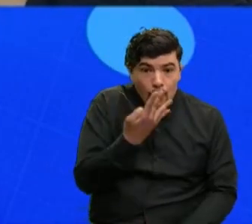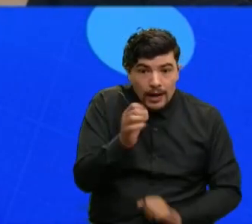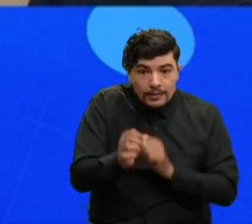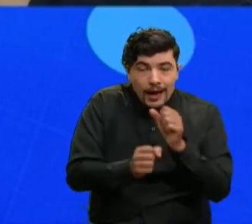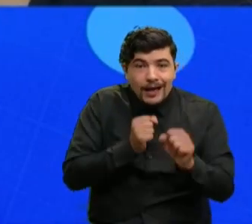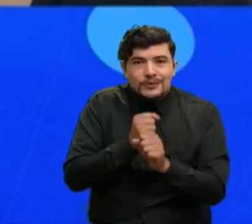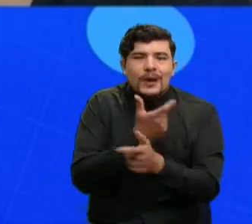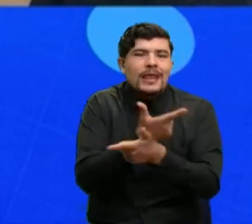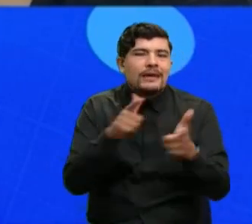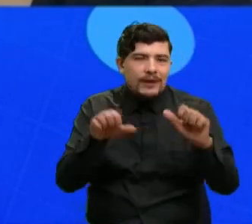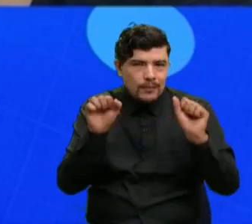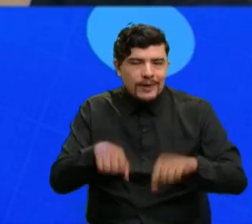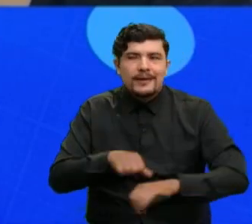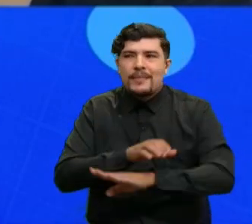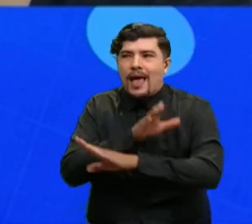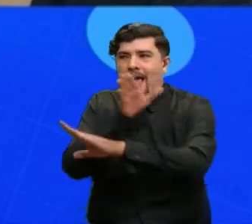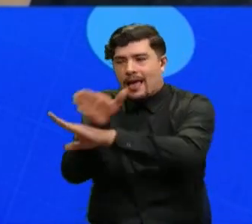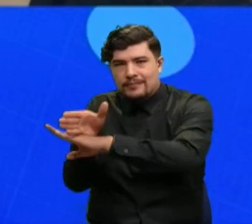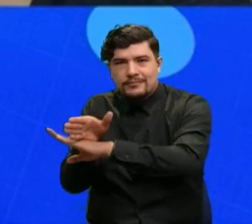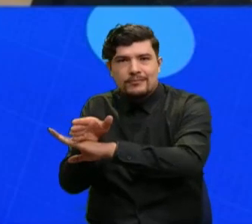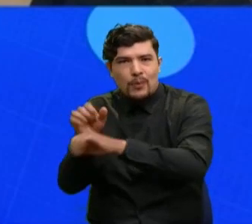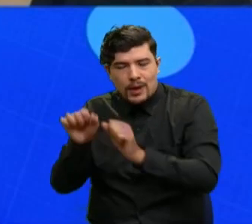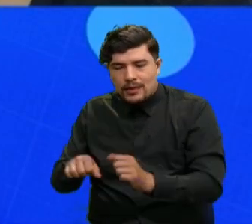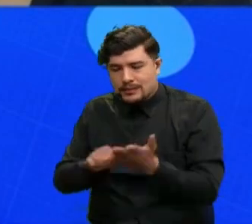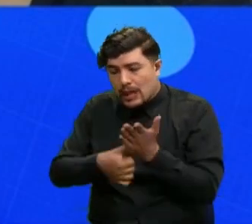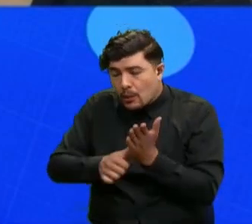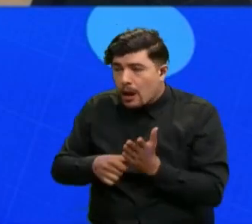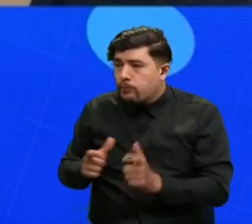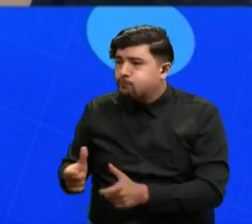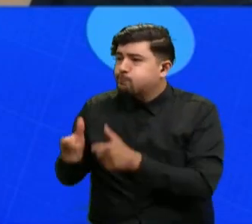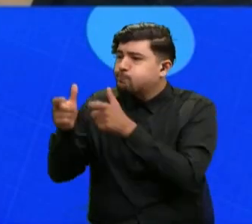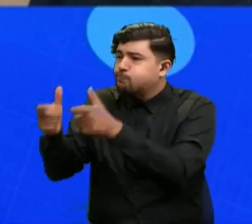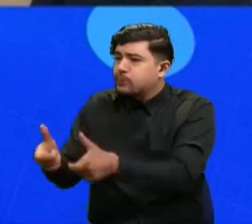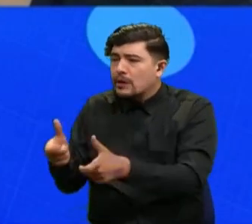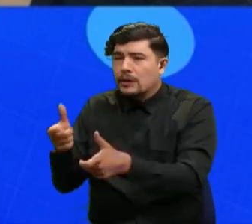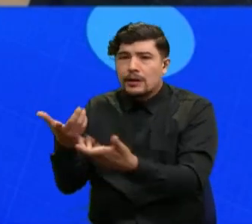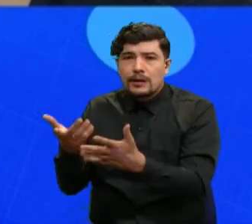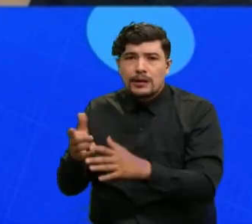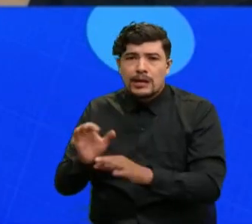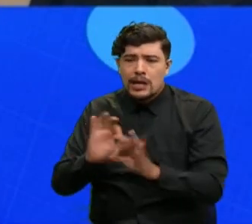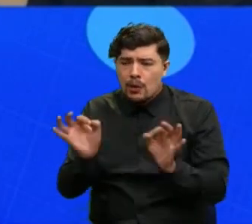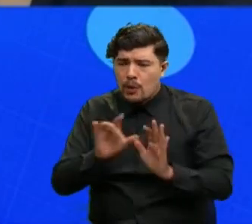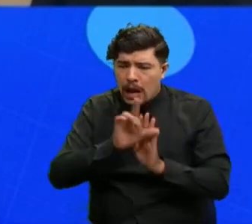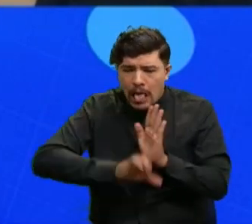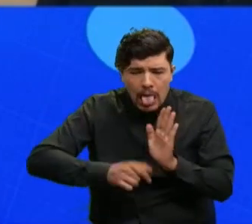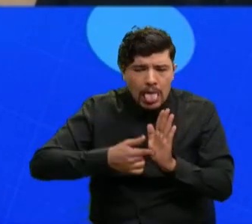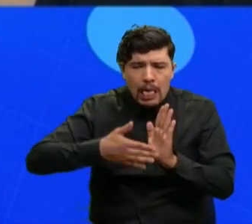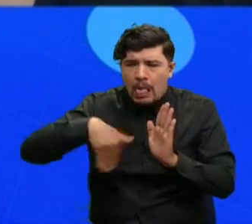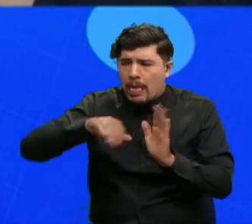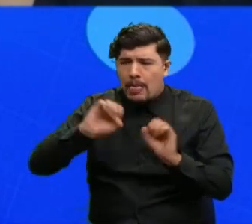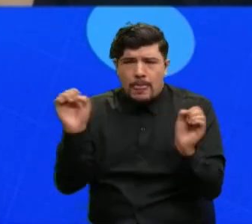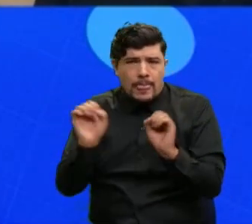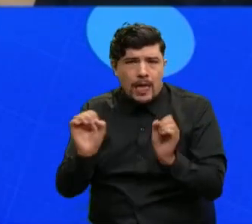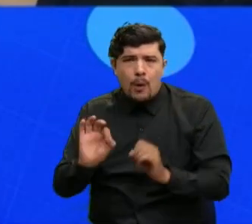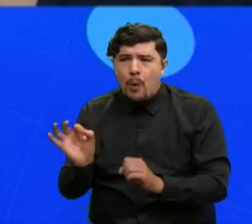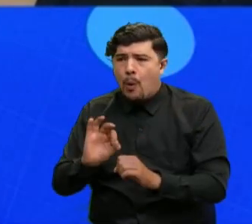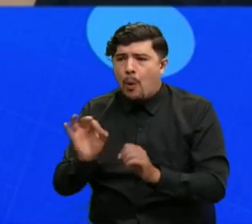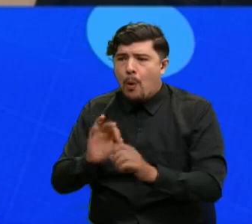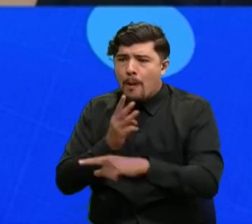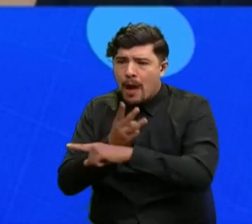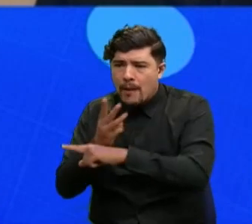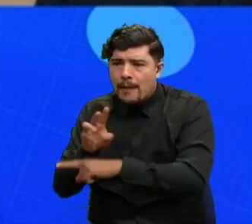debe venir y mostrar su cédula y no tiene que aparecer en ningún registro ni en el portal de Mi